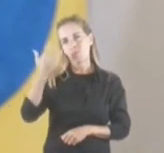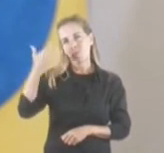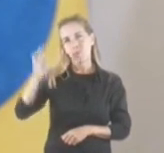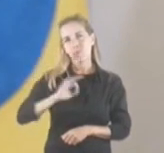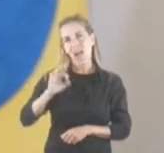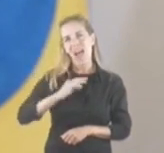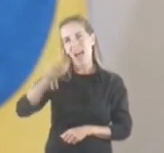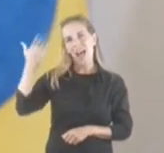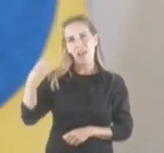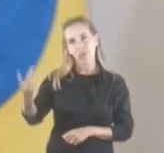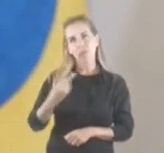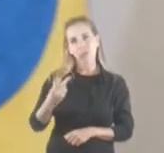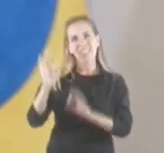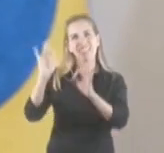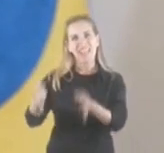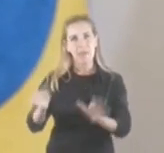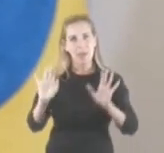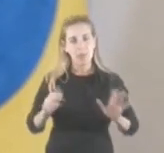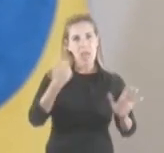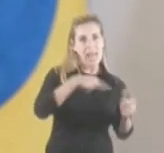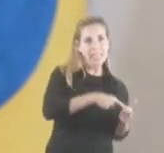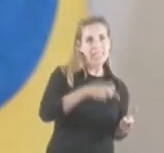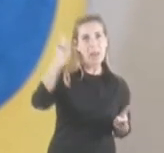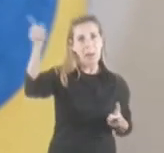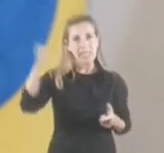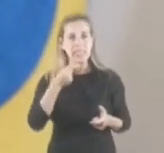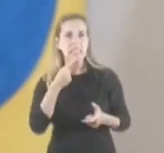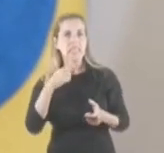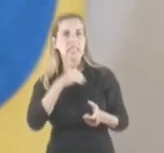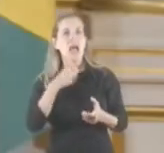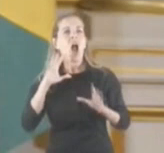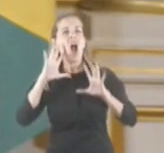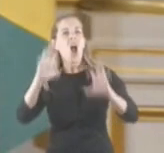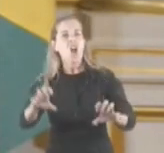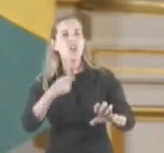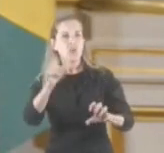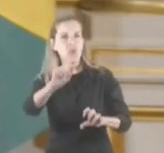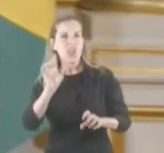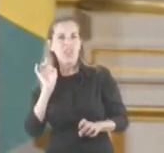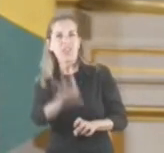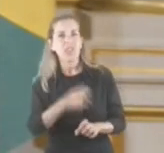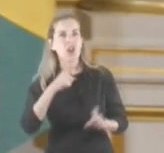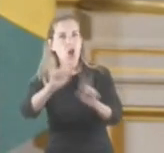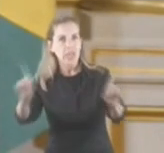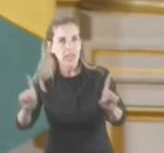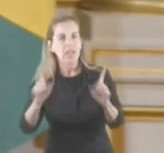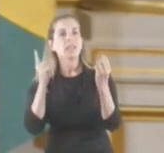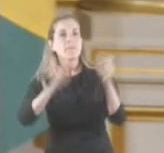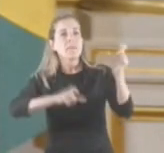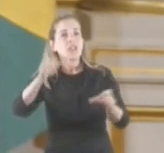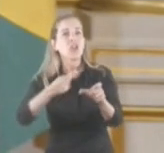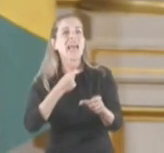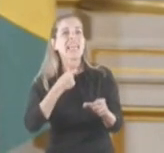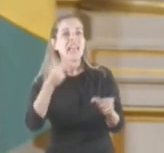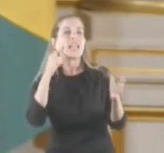sabemos bien que nuestros pueblos no quieren odio, quieren libertad y quieren diálogo. Nós nos conhecemos há